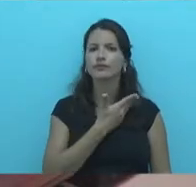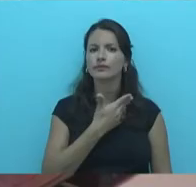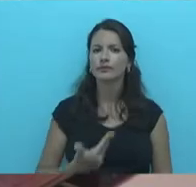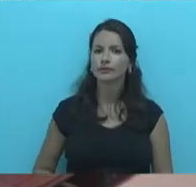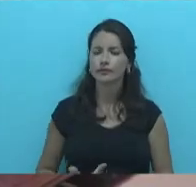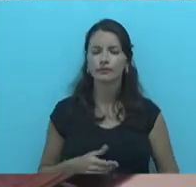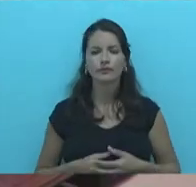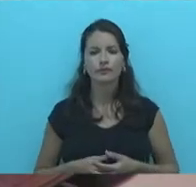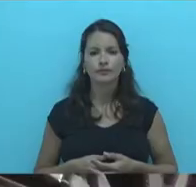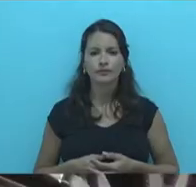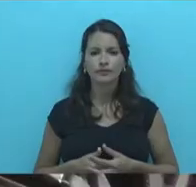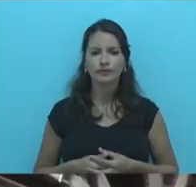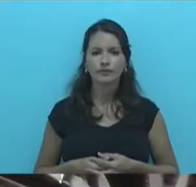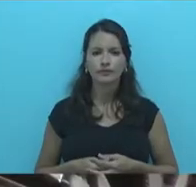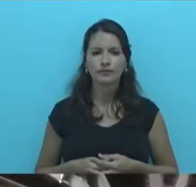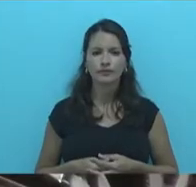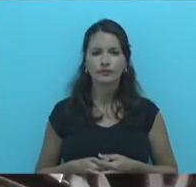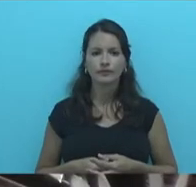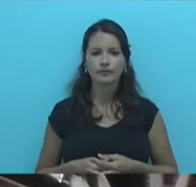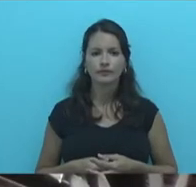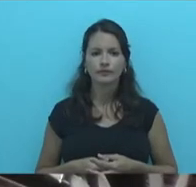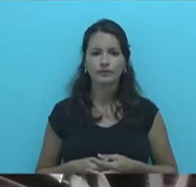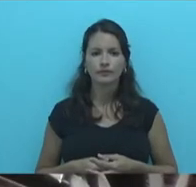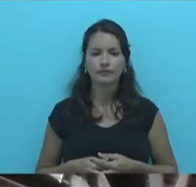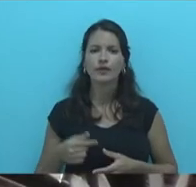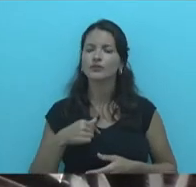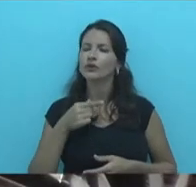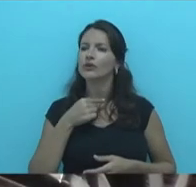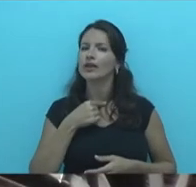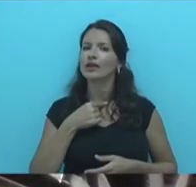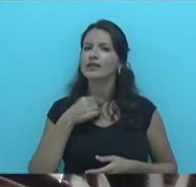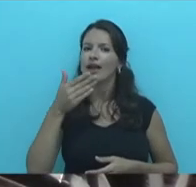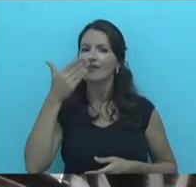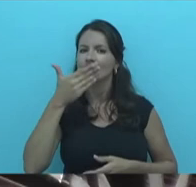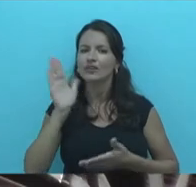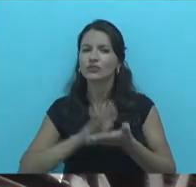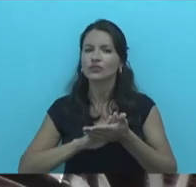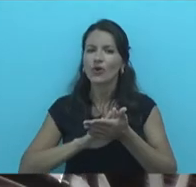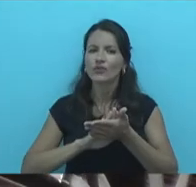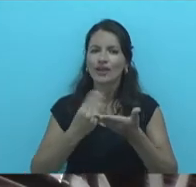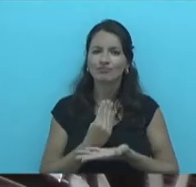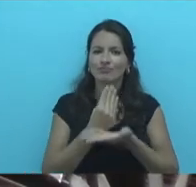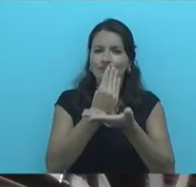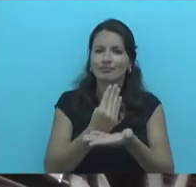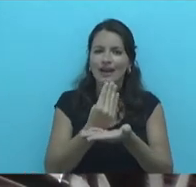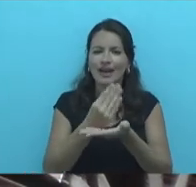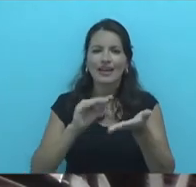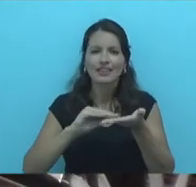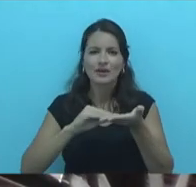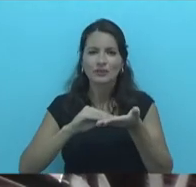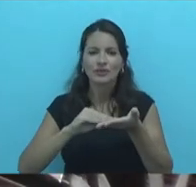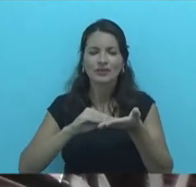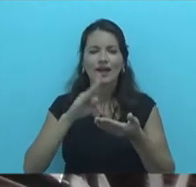hacer una manifestación con motivo de la asunción de la compañera Susana Bertone, la